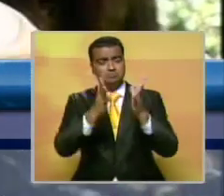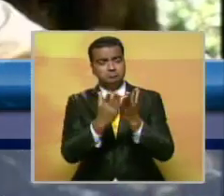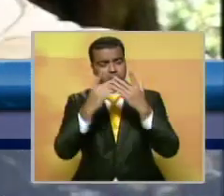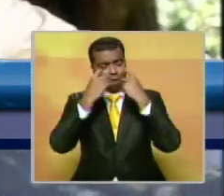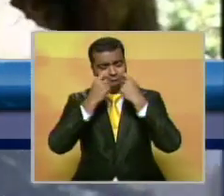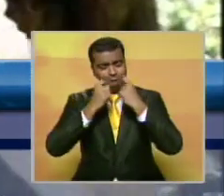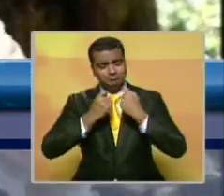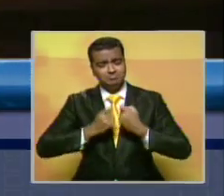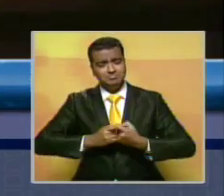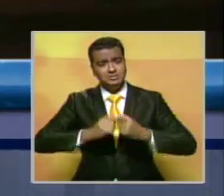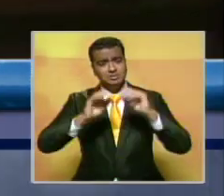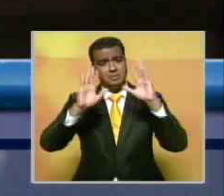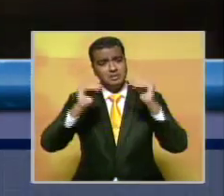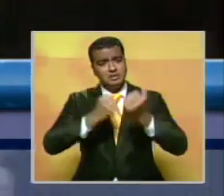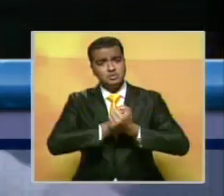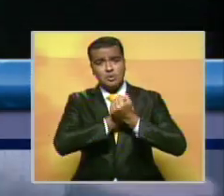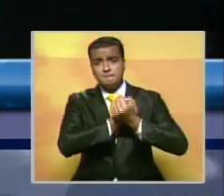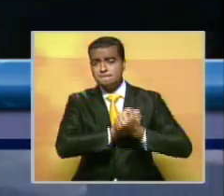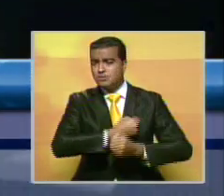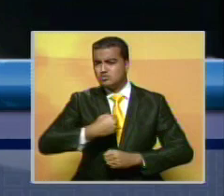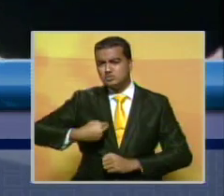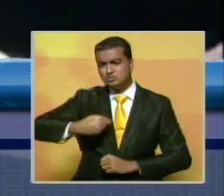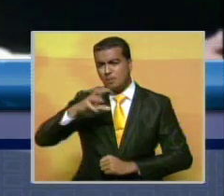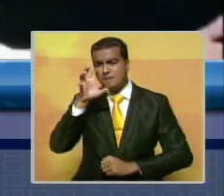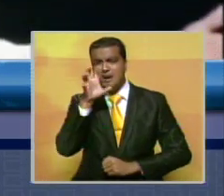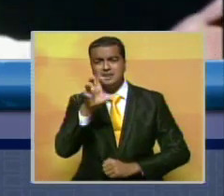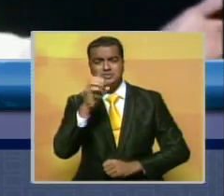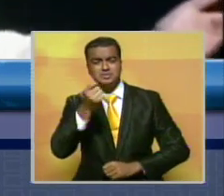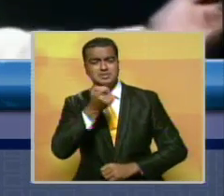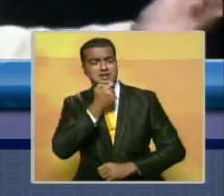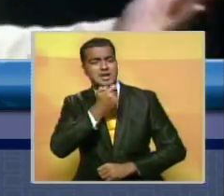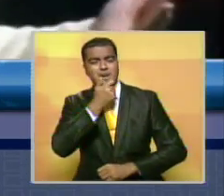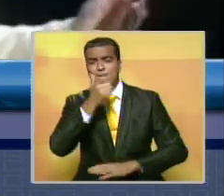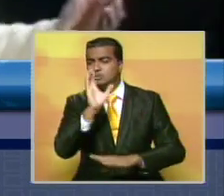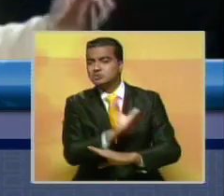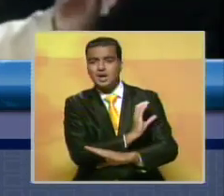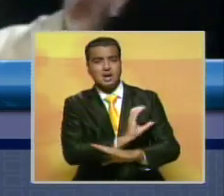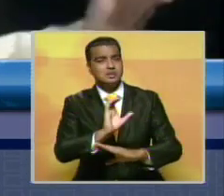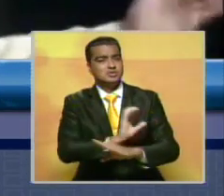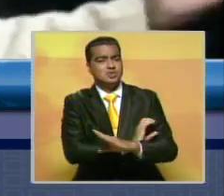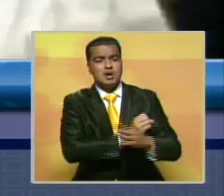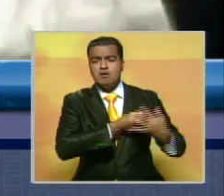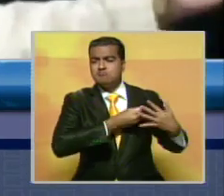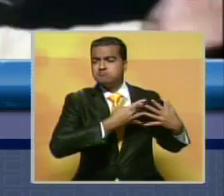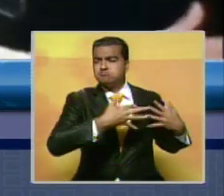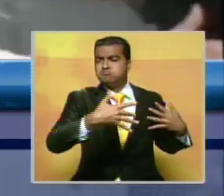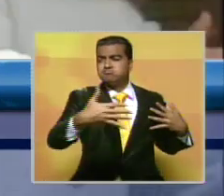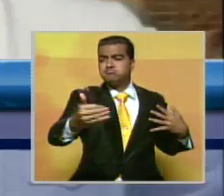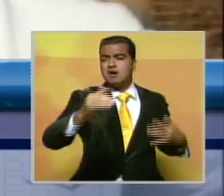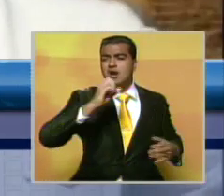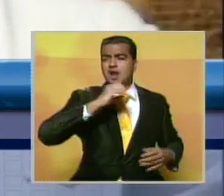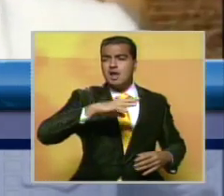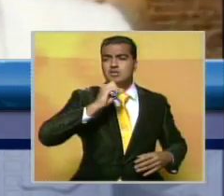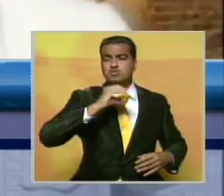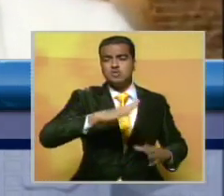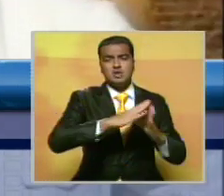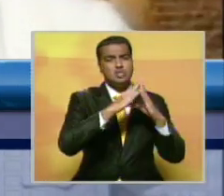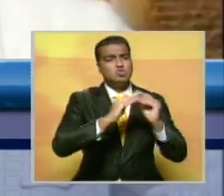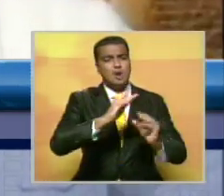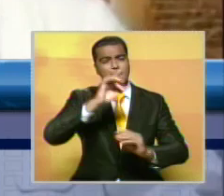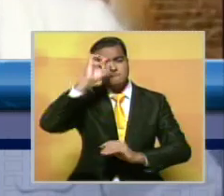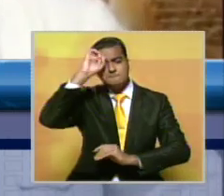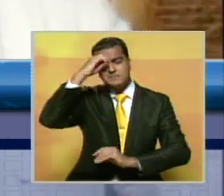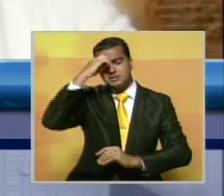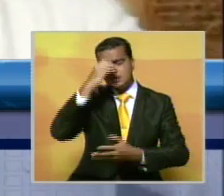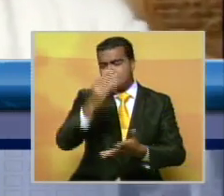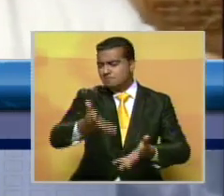su partida. Su amor por nuestro país y sus hermosas melodías pasarán a la historia como referencia obligada y